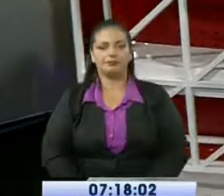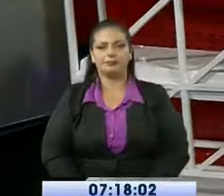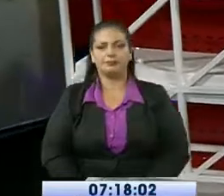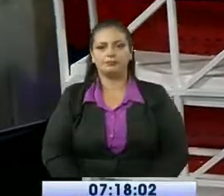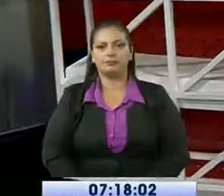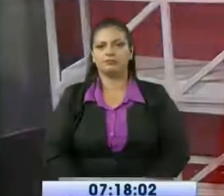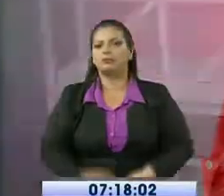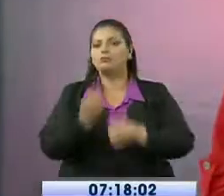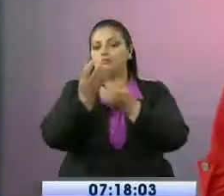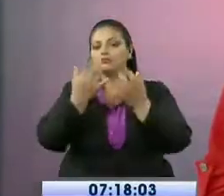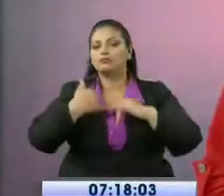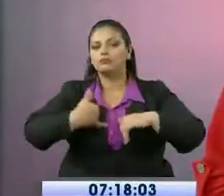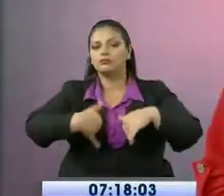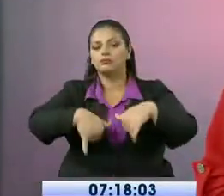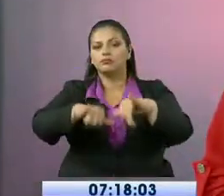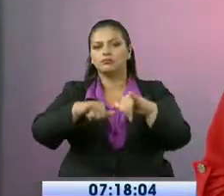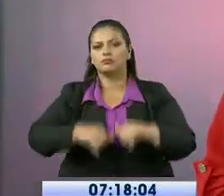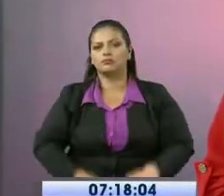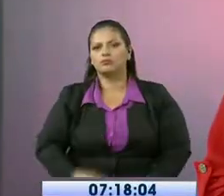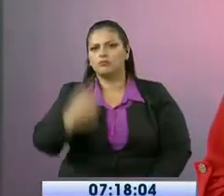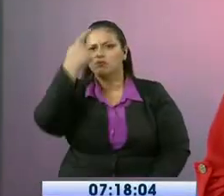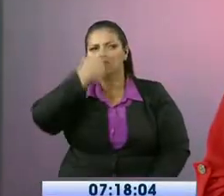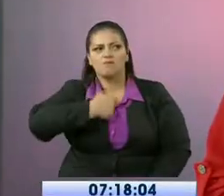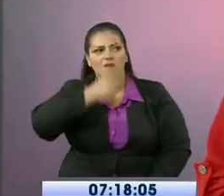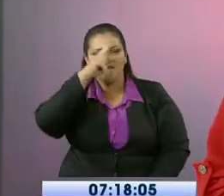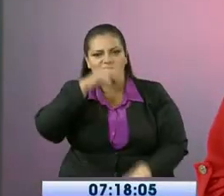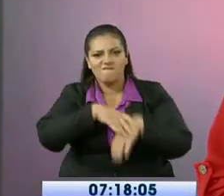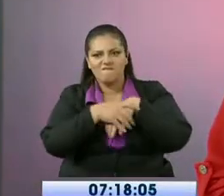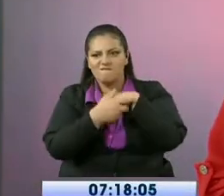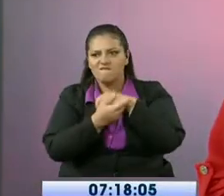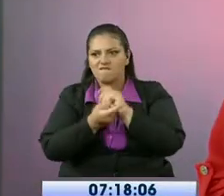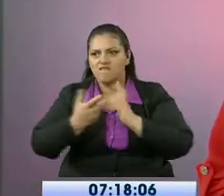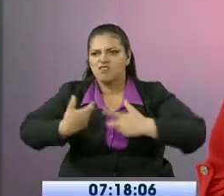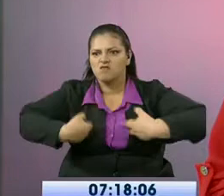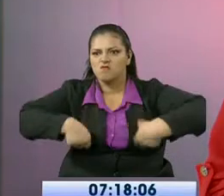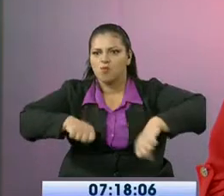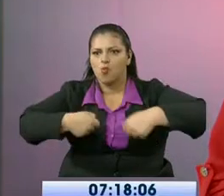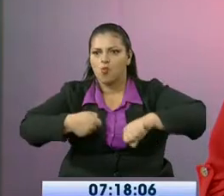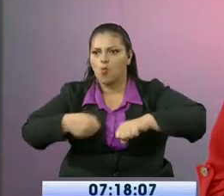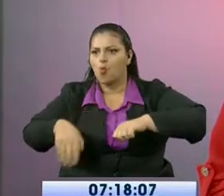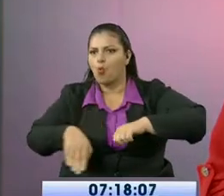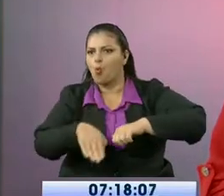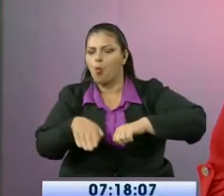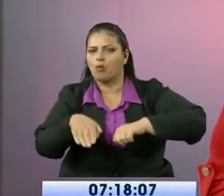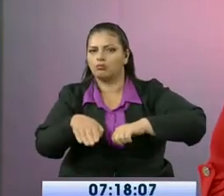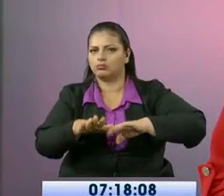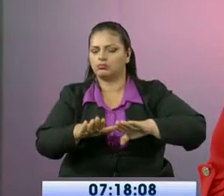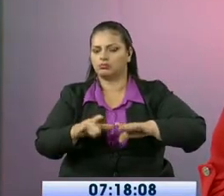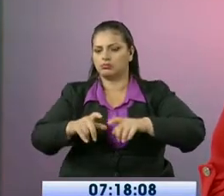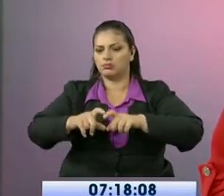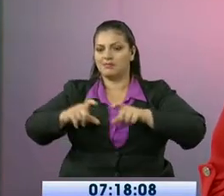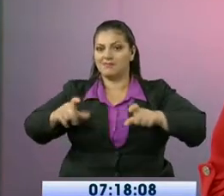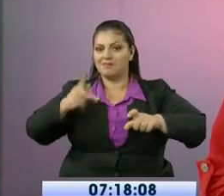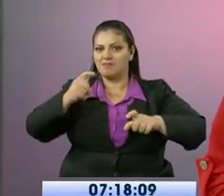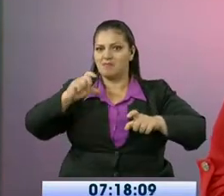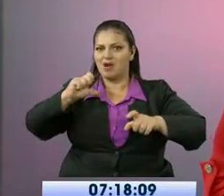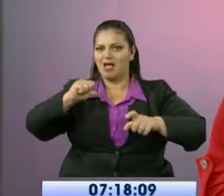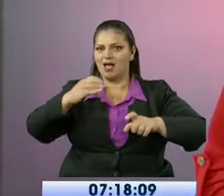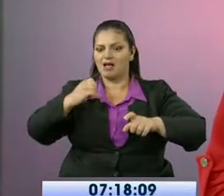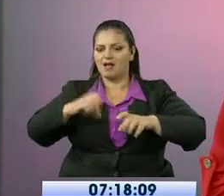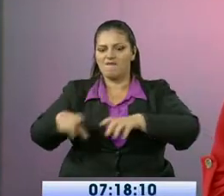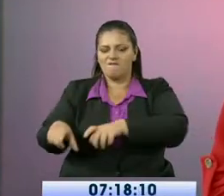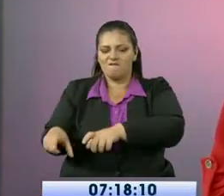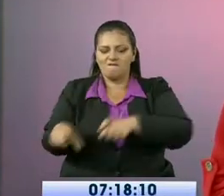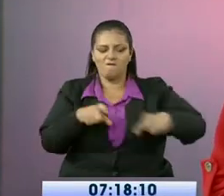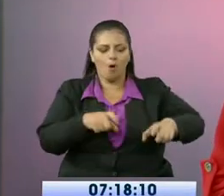Seguimos informando, una nueva modalidad de robo estaría siendo aplicada por organizaciones delictivas que operan en Guayaquil. Los